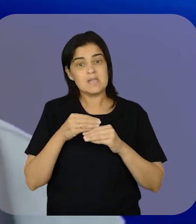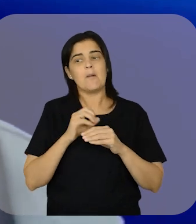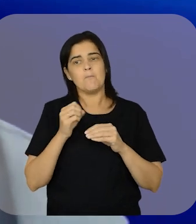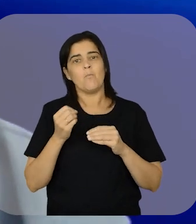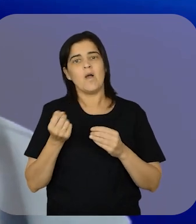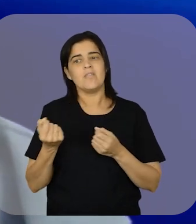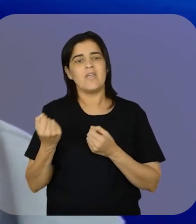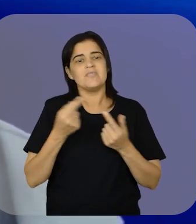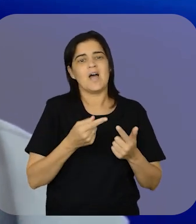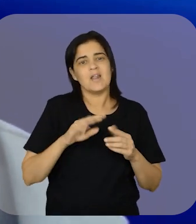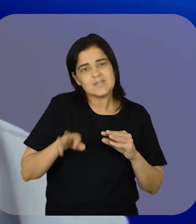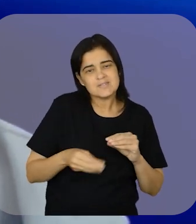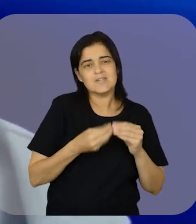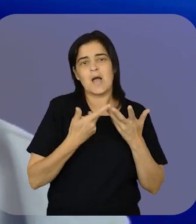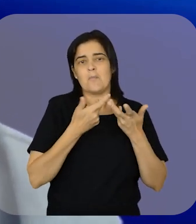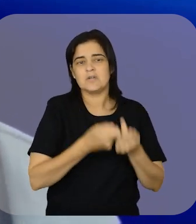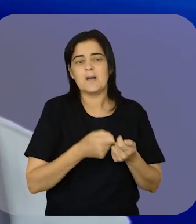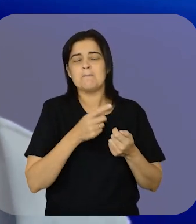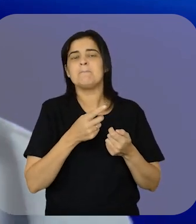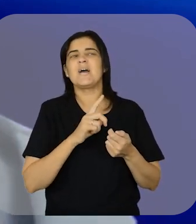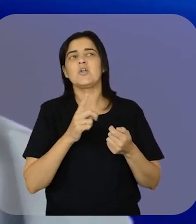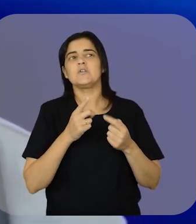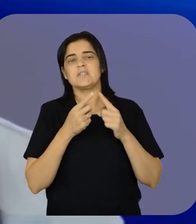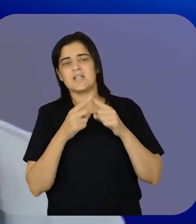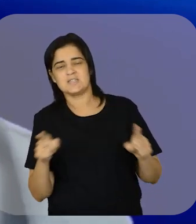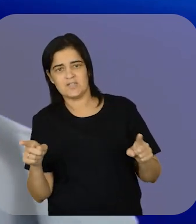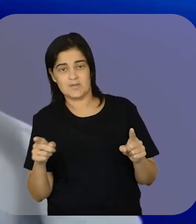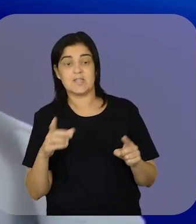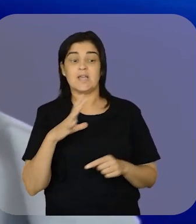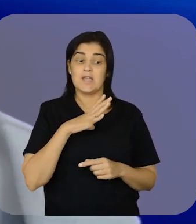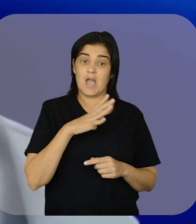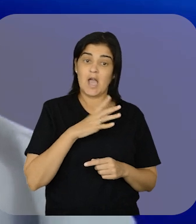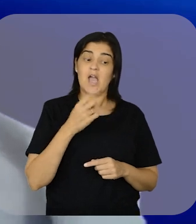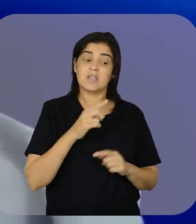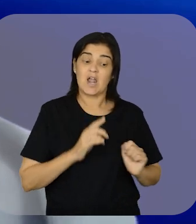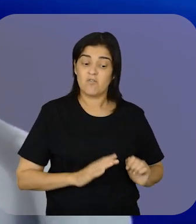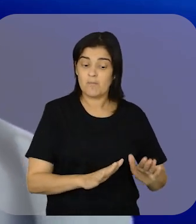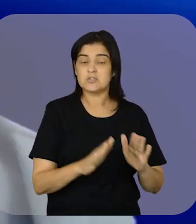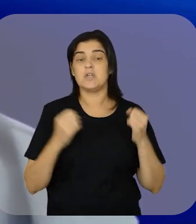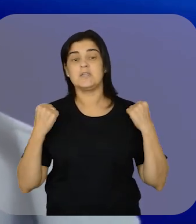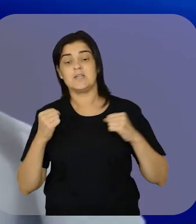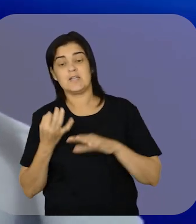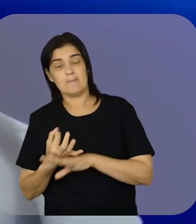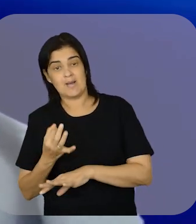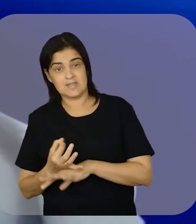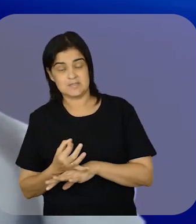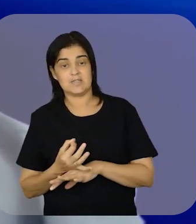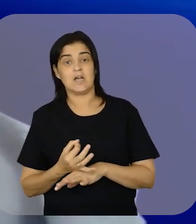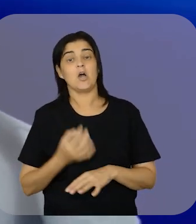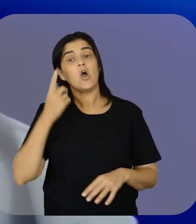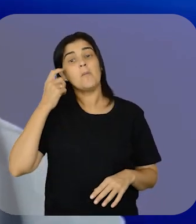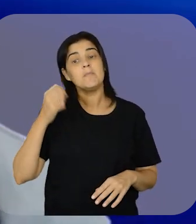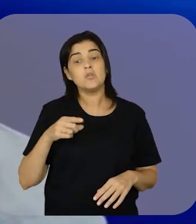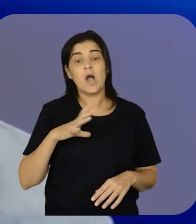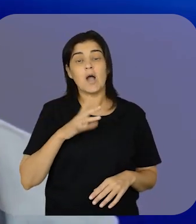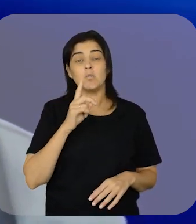sumar a disminuir esta brecha que se identifica entre la formación y la práctica. No sé qué opinión